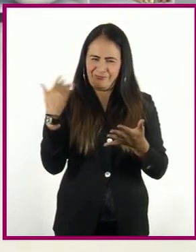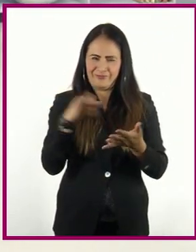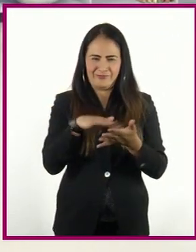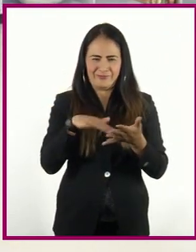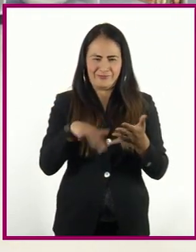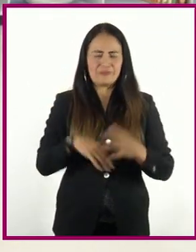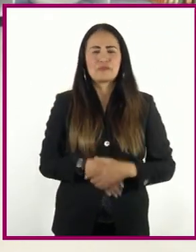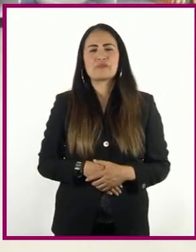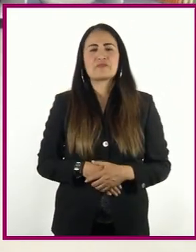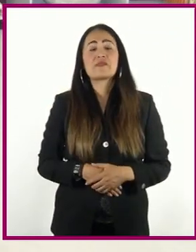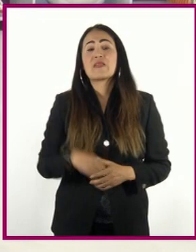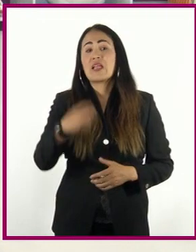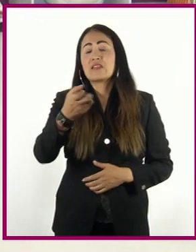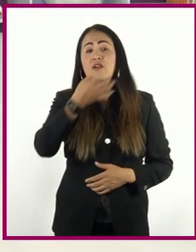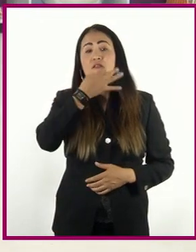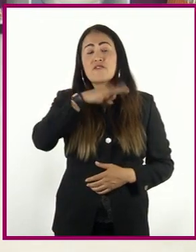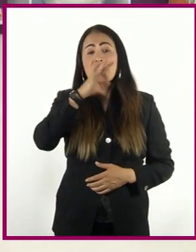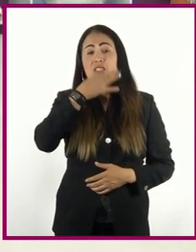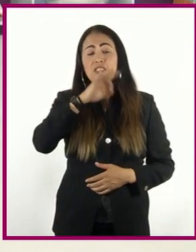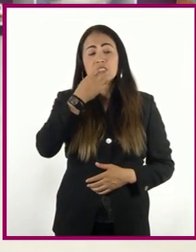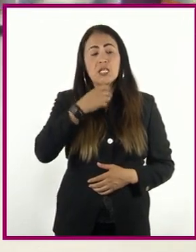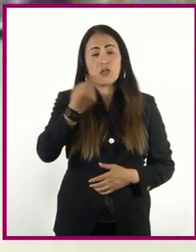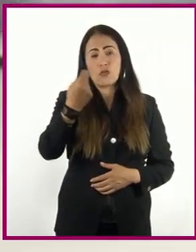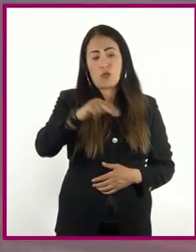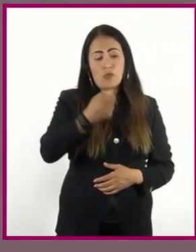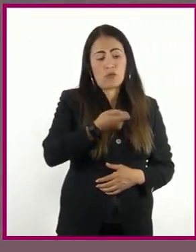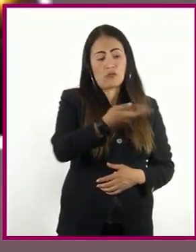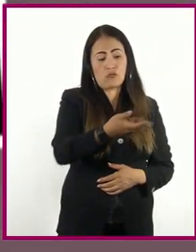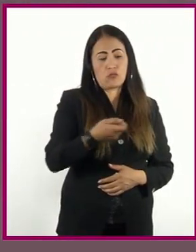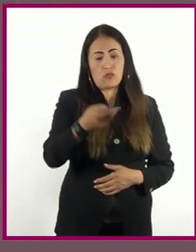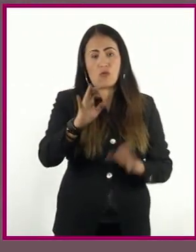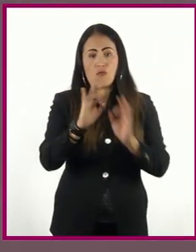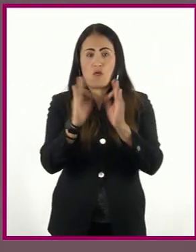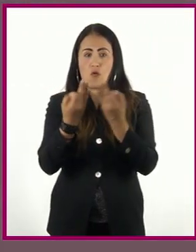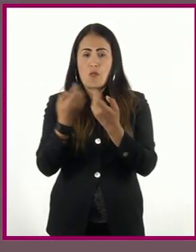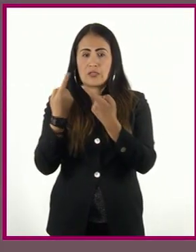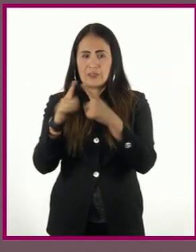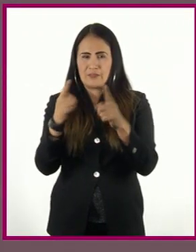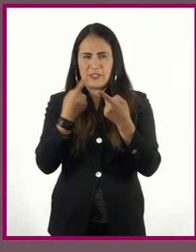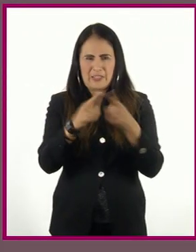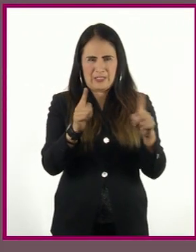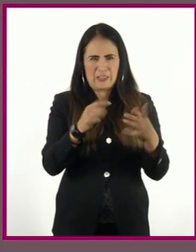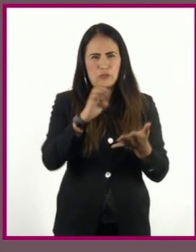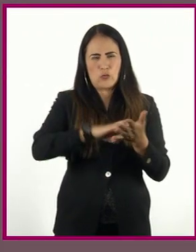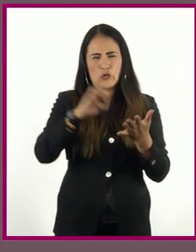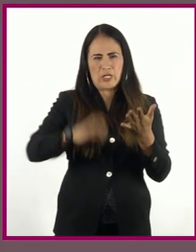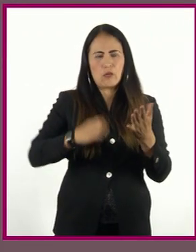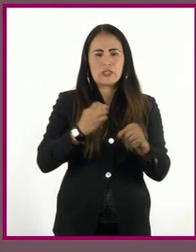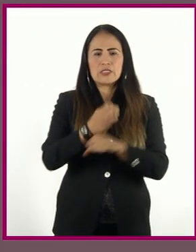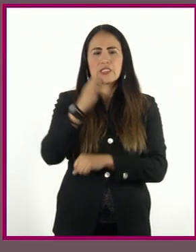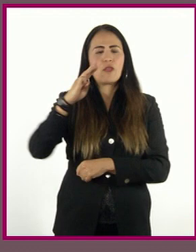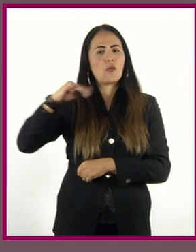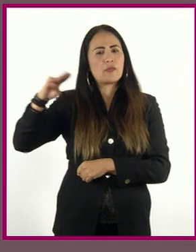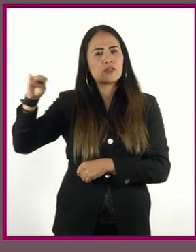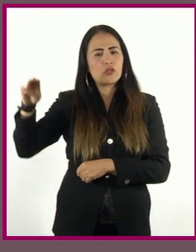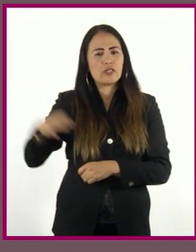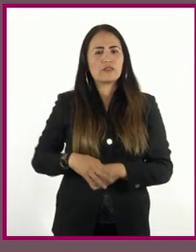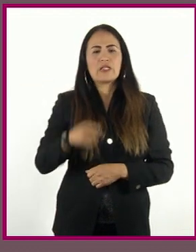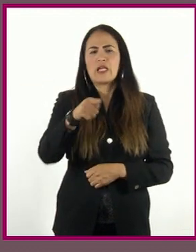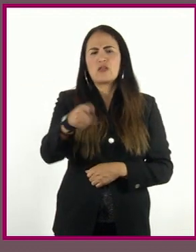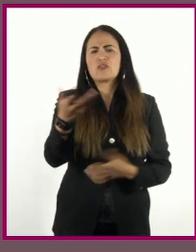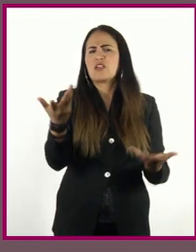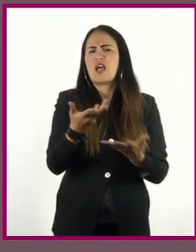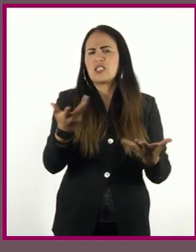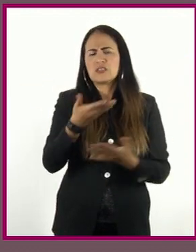ha sido acreedora de diversos nombres y formas de celebración. Por ejemplo, en el estado de Michoacán se acostumbra que